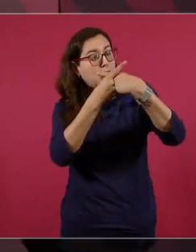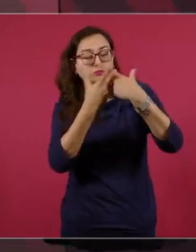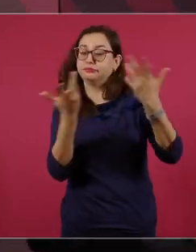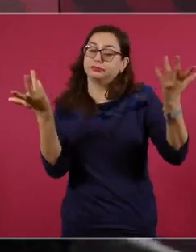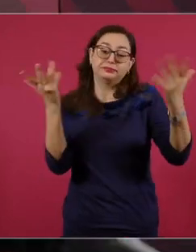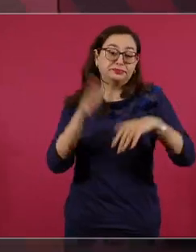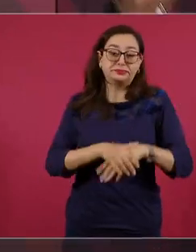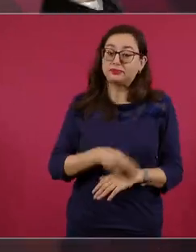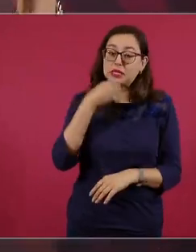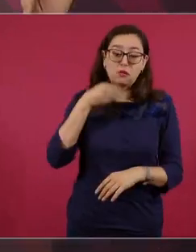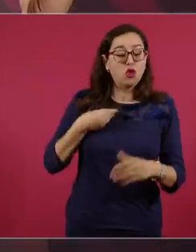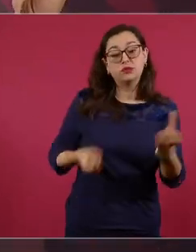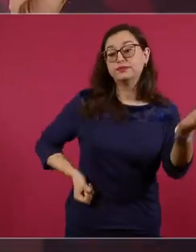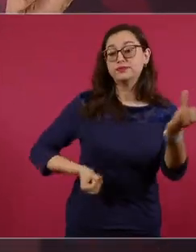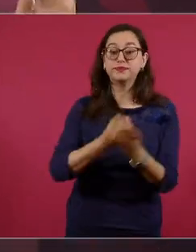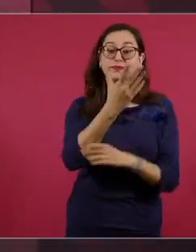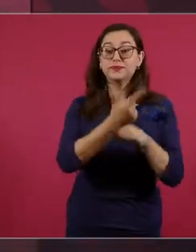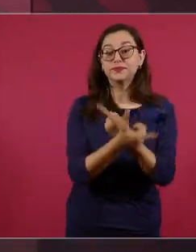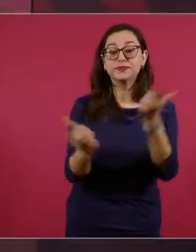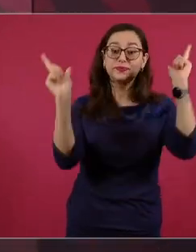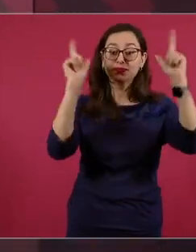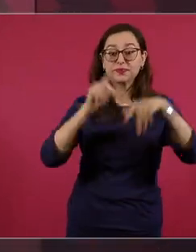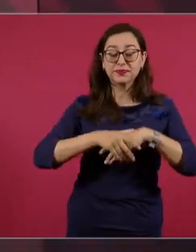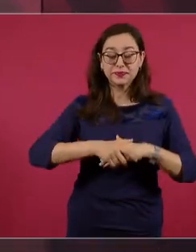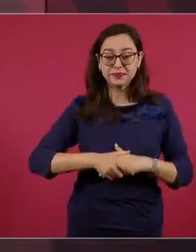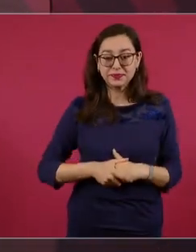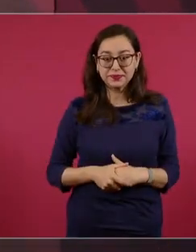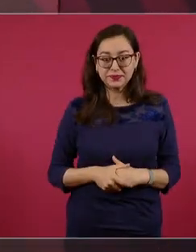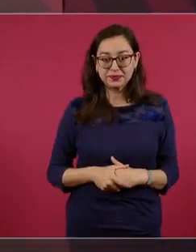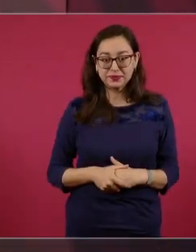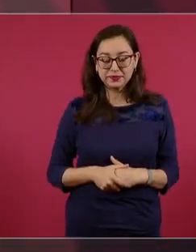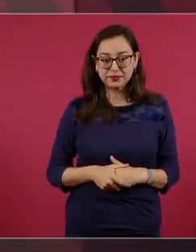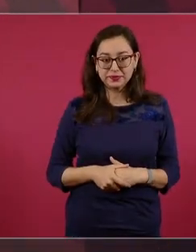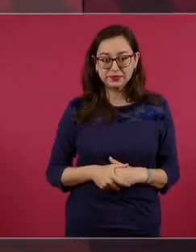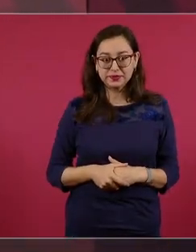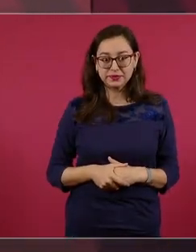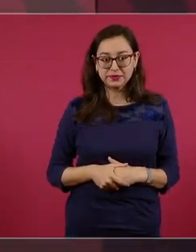Y por eso, vámonos, para afuera.